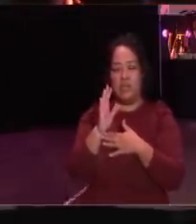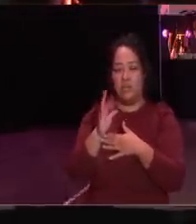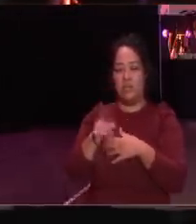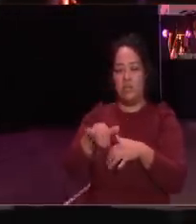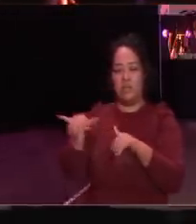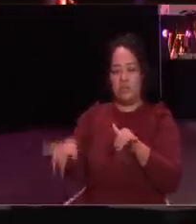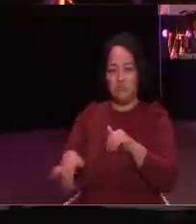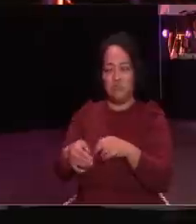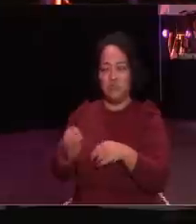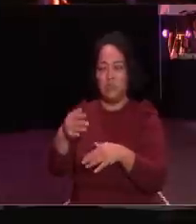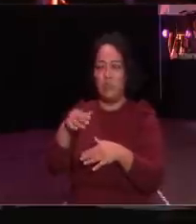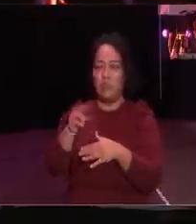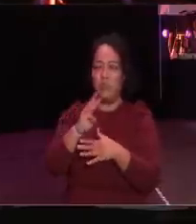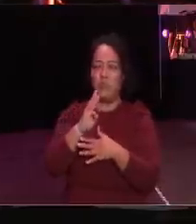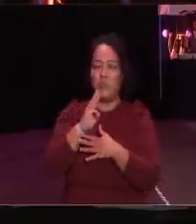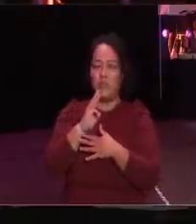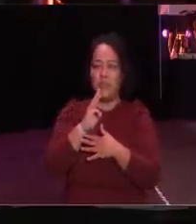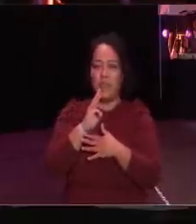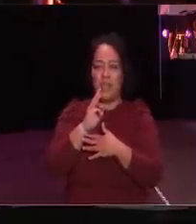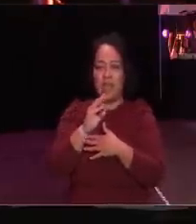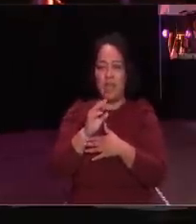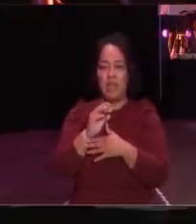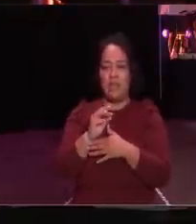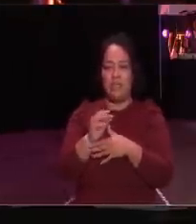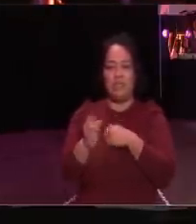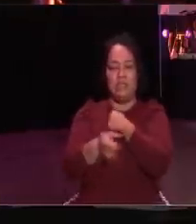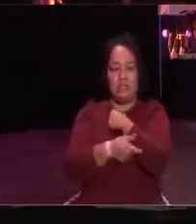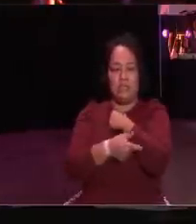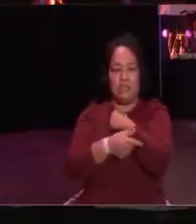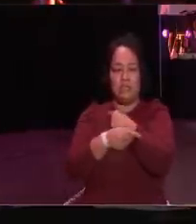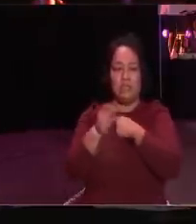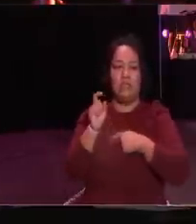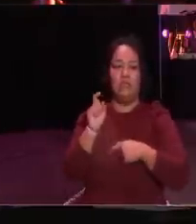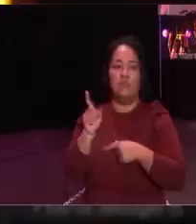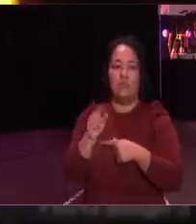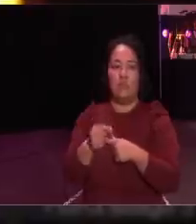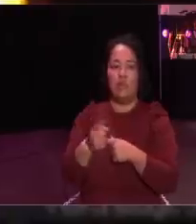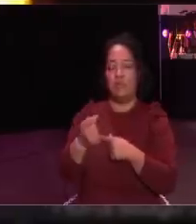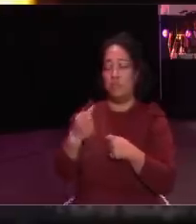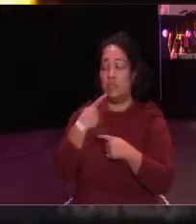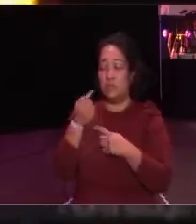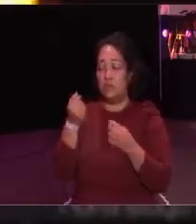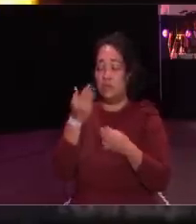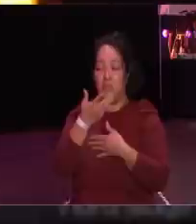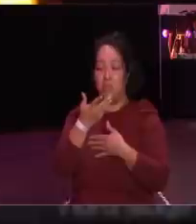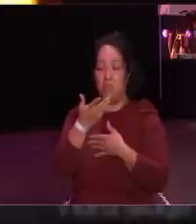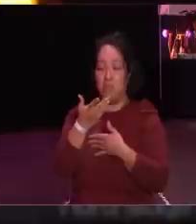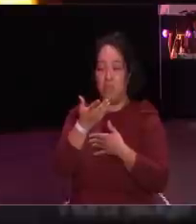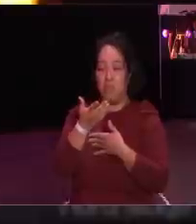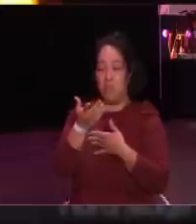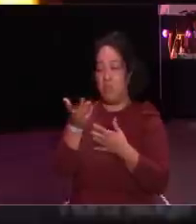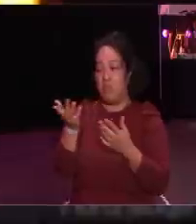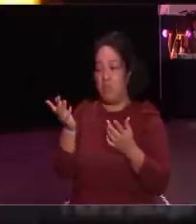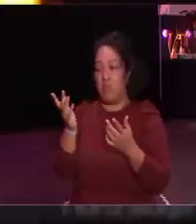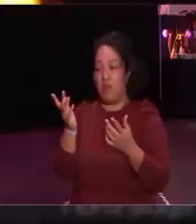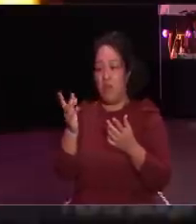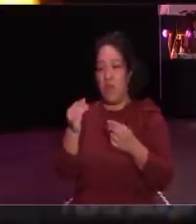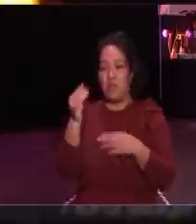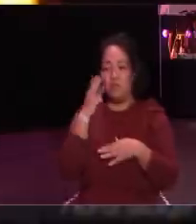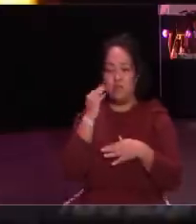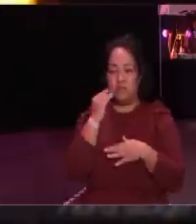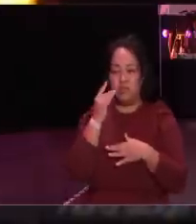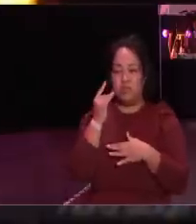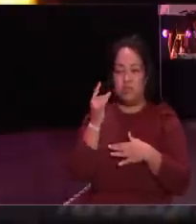in the water. Te pueden tentar. They can tempt te you. Pueden decir un montón de they cosas. Can tell you all kinds of pero ya probaste el agua. But you've already tasted